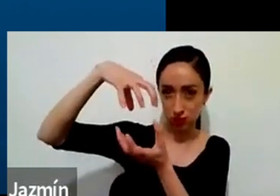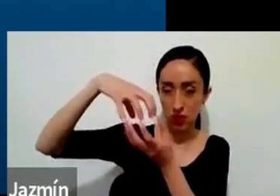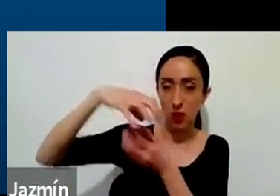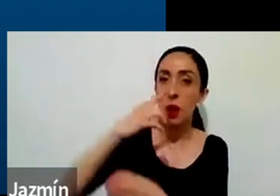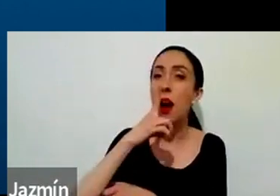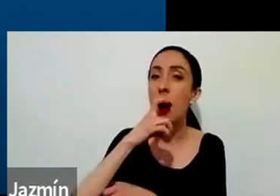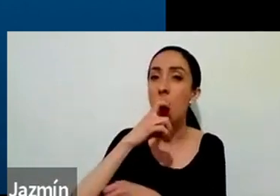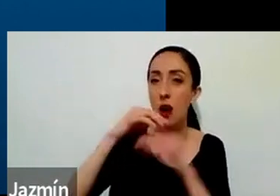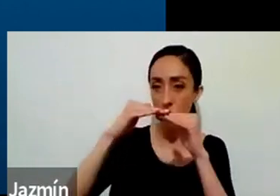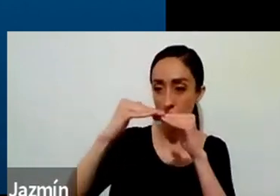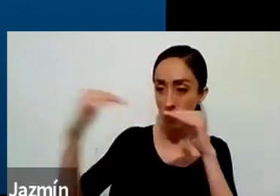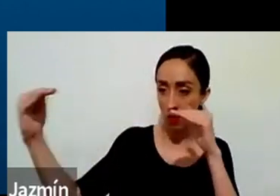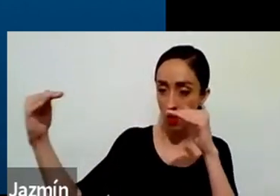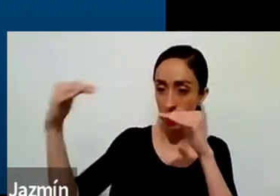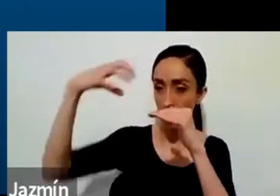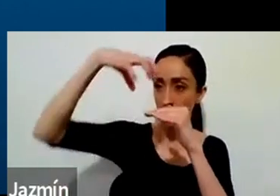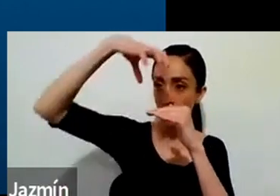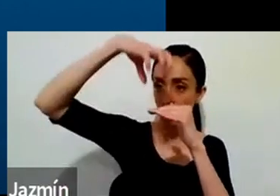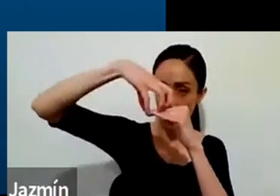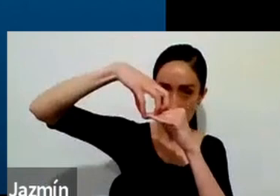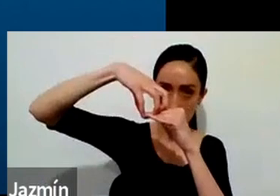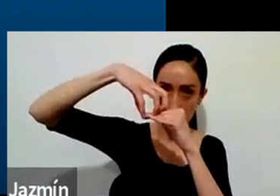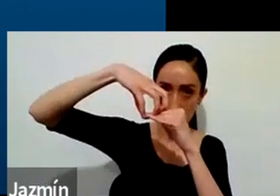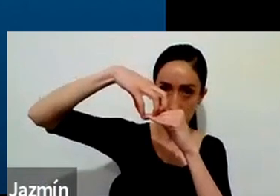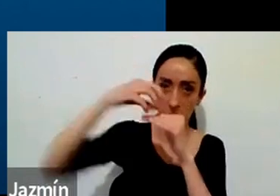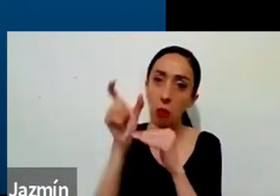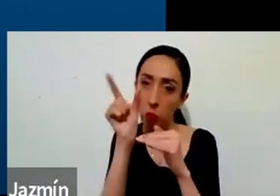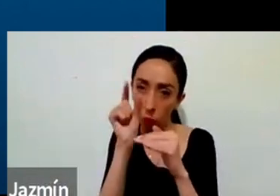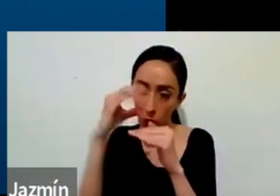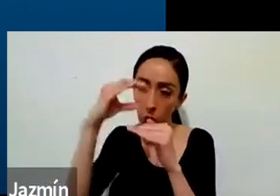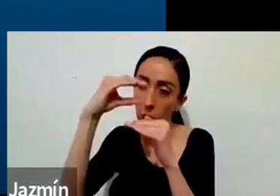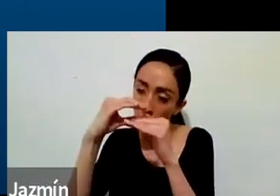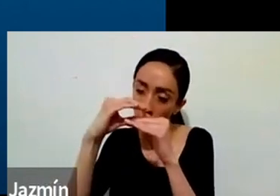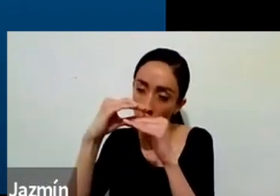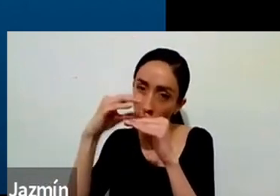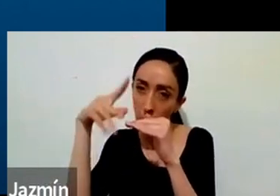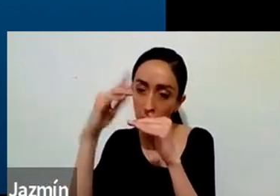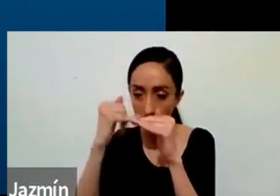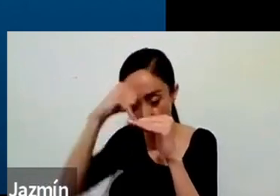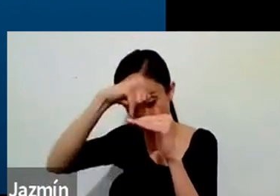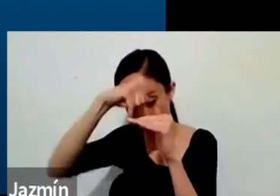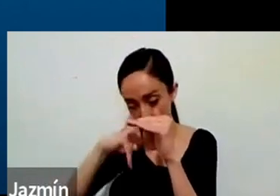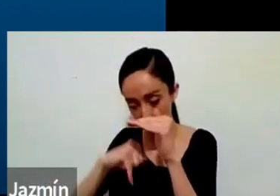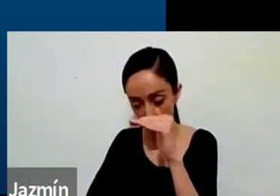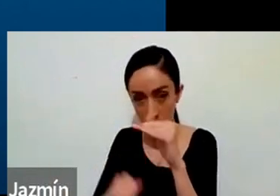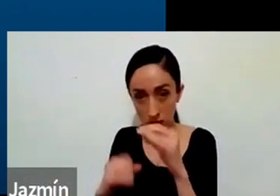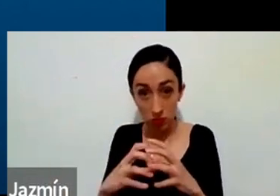agua y hay una gran parte que está sumergida en el agua.